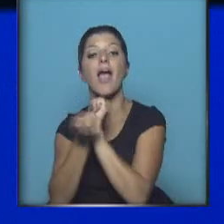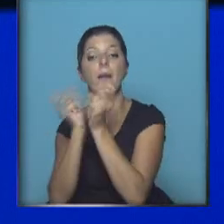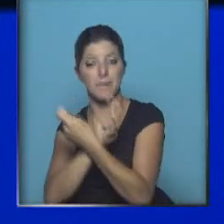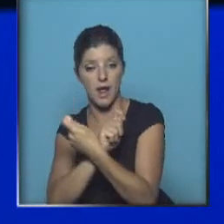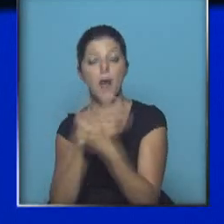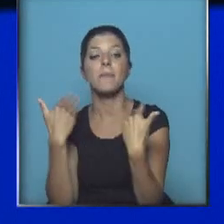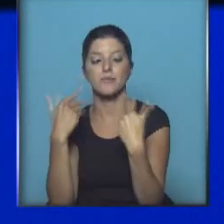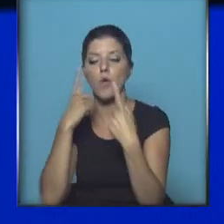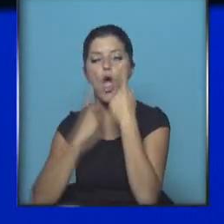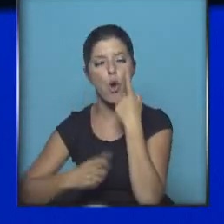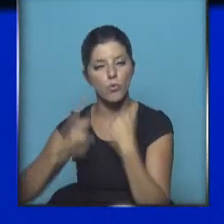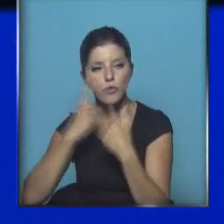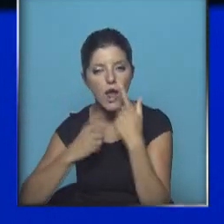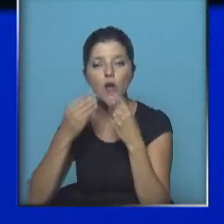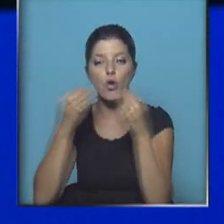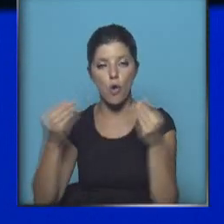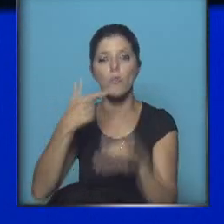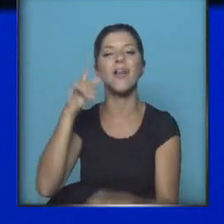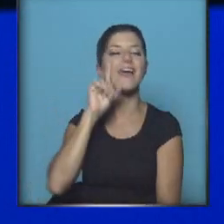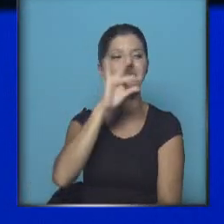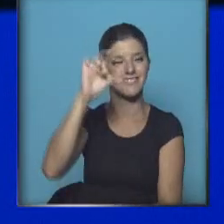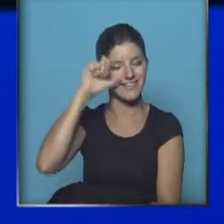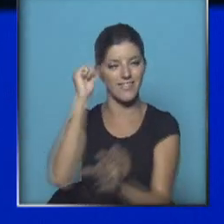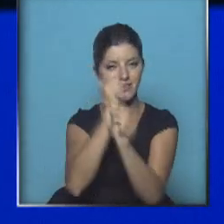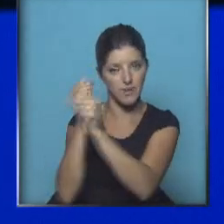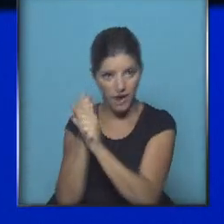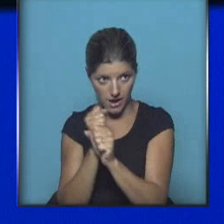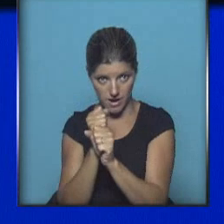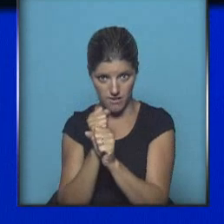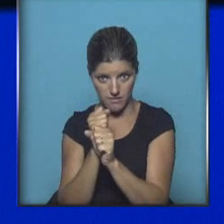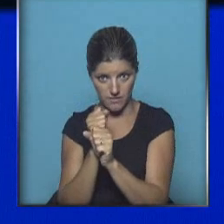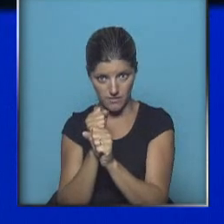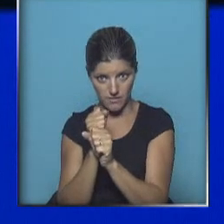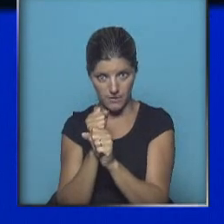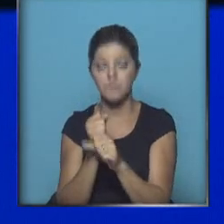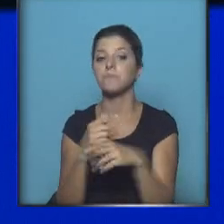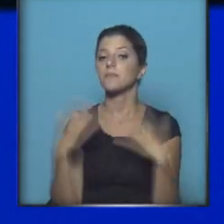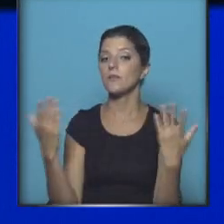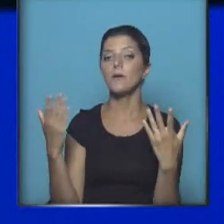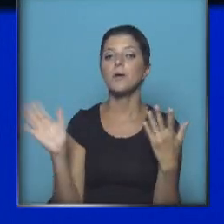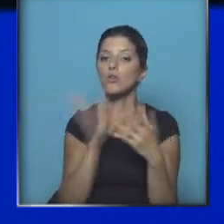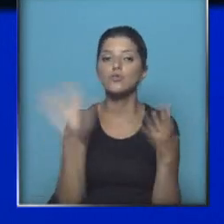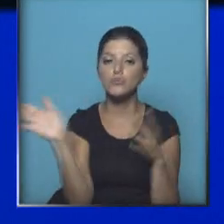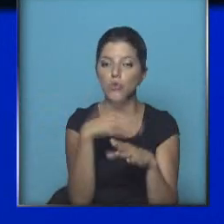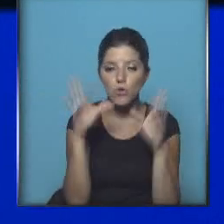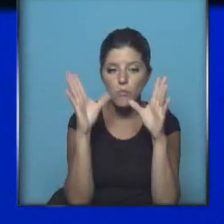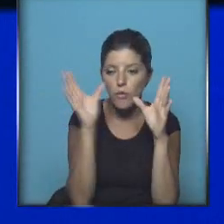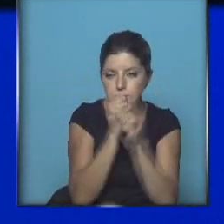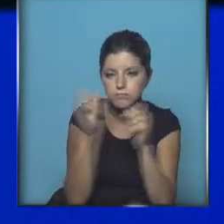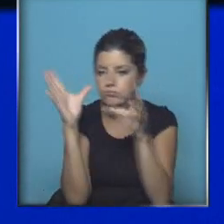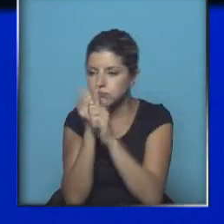pueda controlar cómo actúan los servicios de inteligencia en las causas judiciales, para que no sea todo